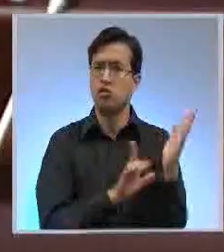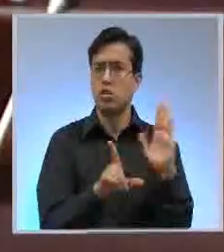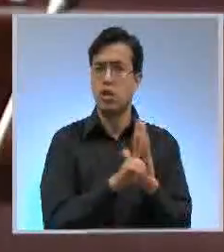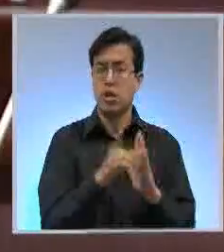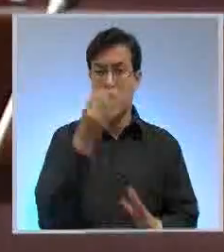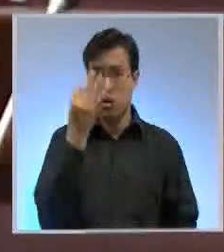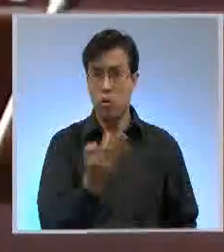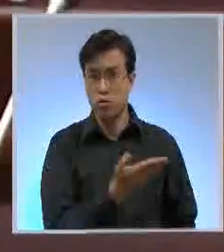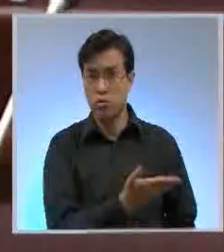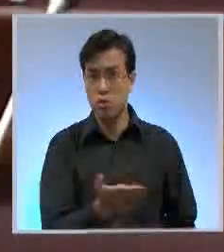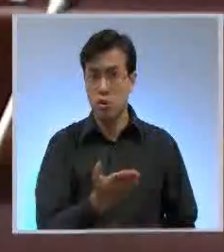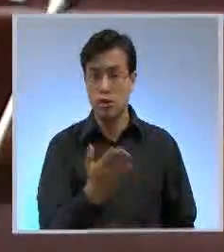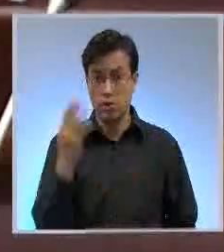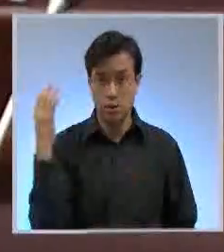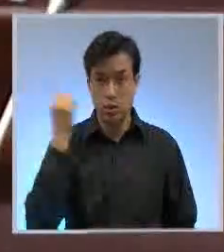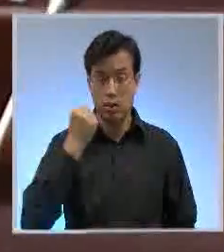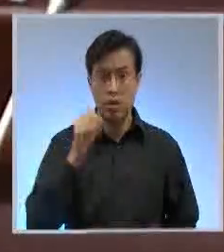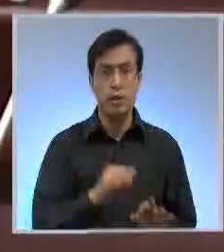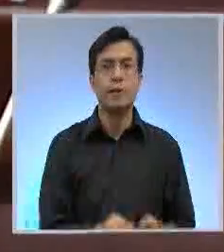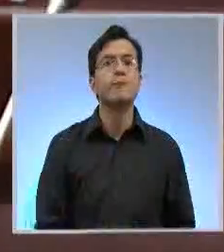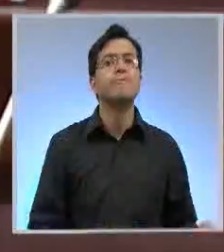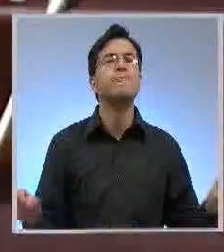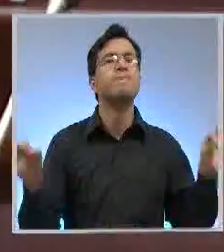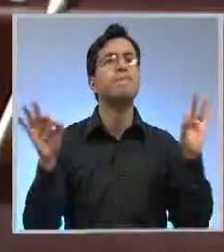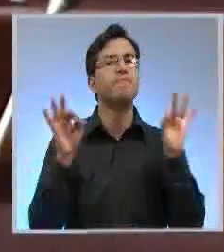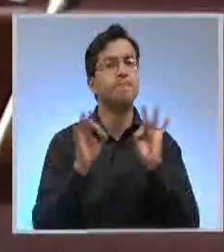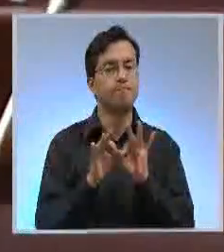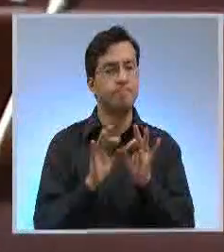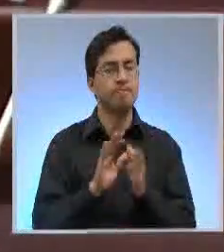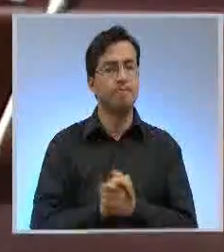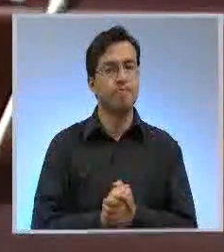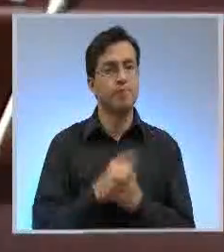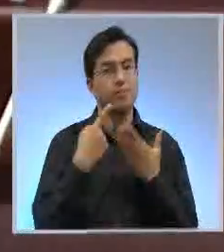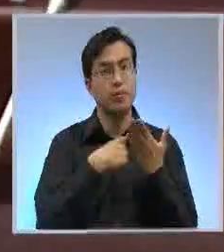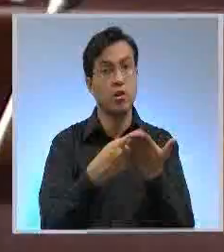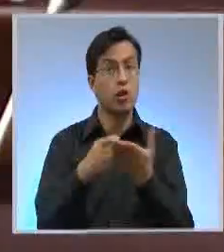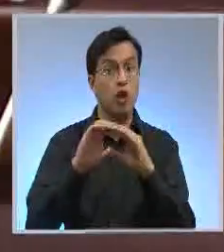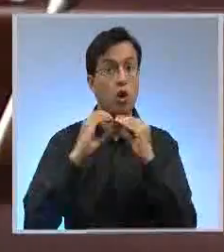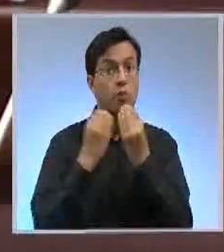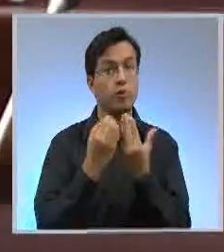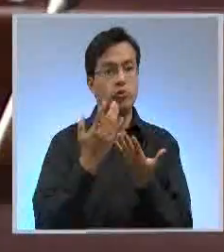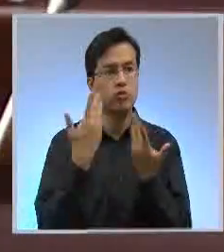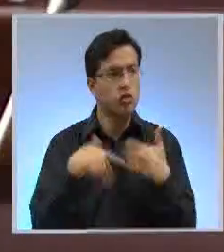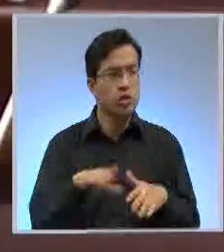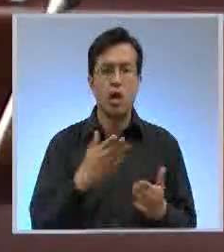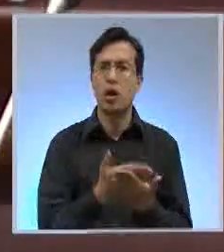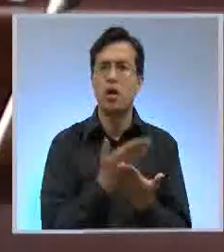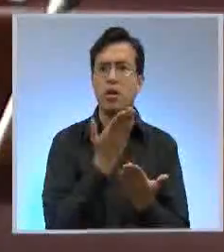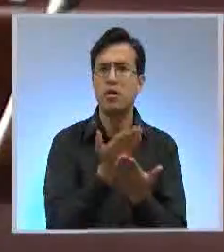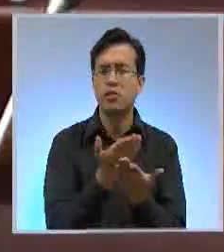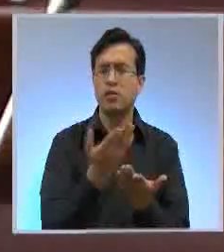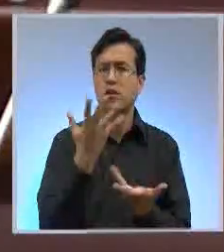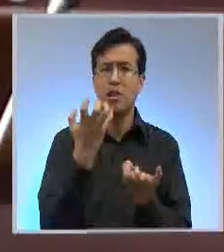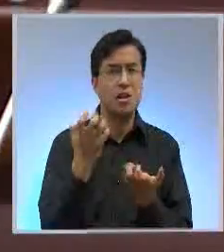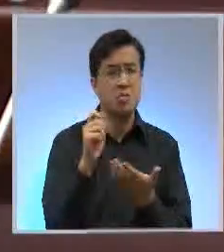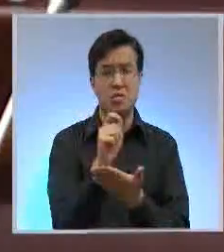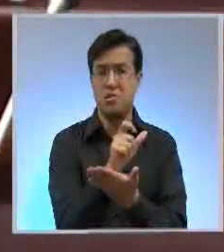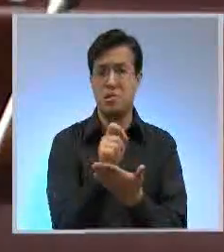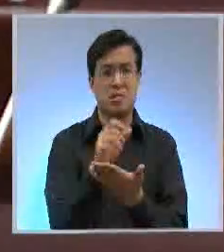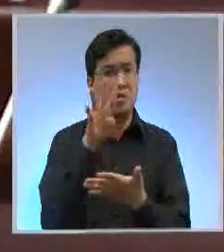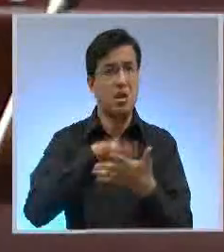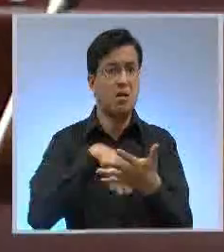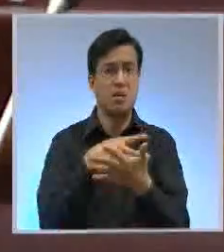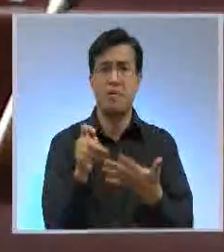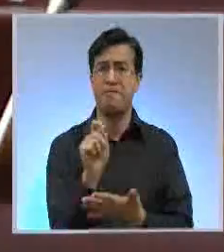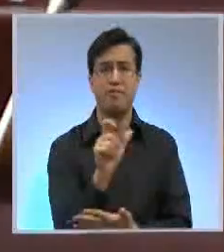una evidencia de que cuando llega un proyecto de ley a la Asamblea Nacional, sobre todo si es enviado por el Ejecutivo, ese proyecto de ley